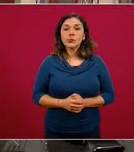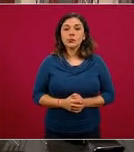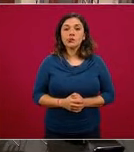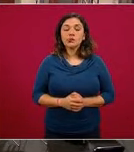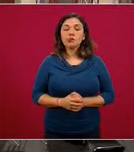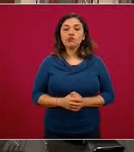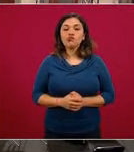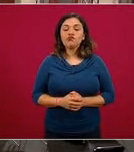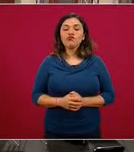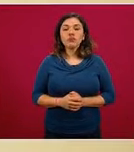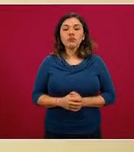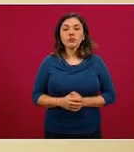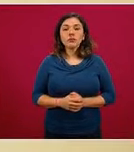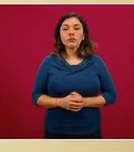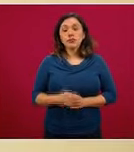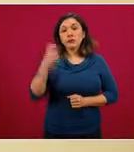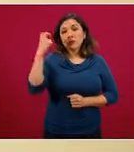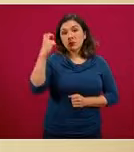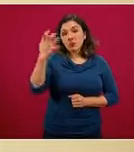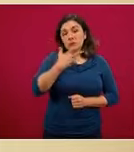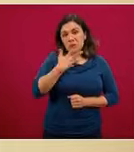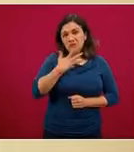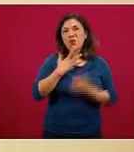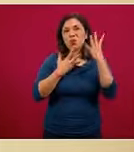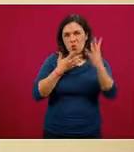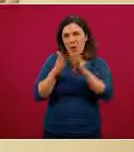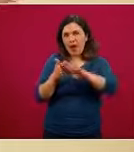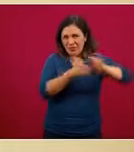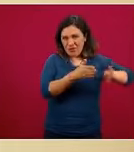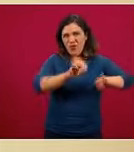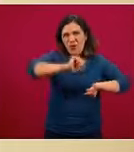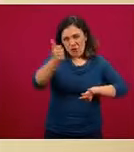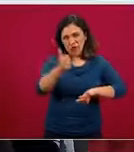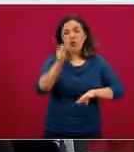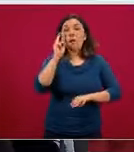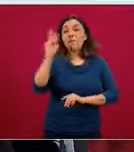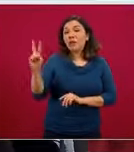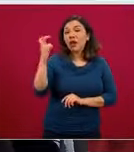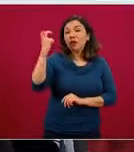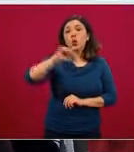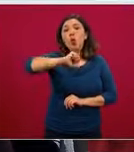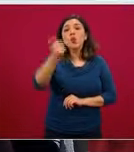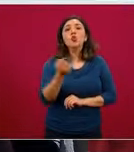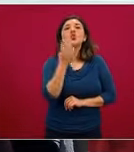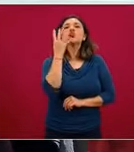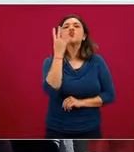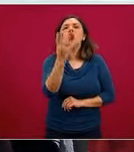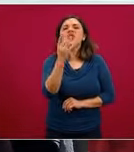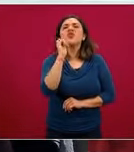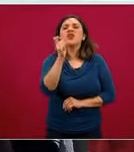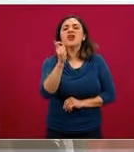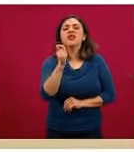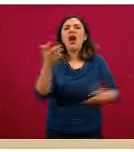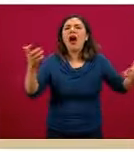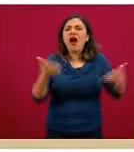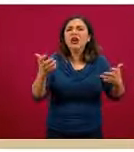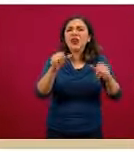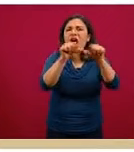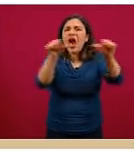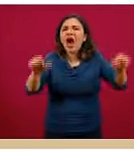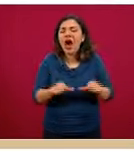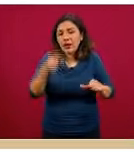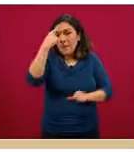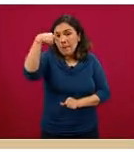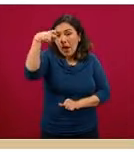este grupo, aquí están, además de los 4 componentes, también los 4, digamos, grandes campos en donde se